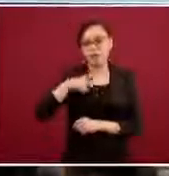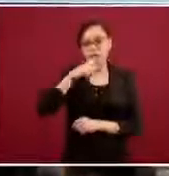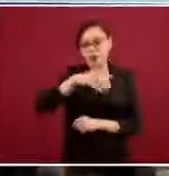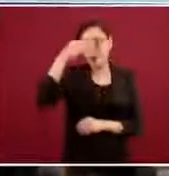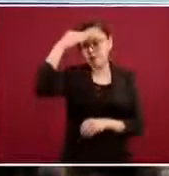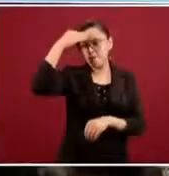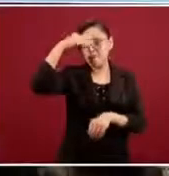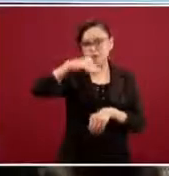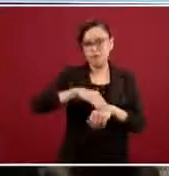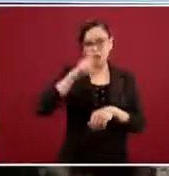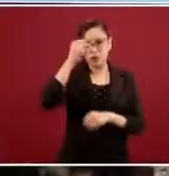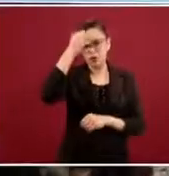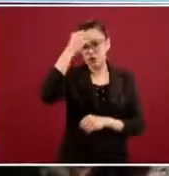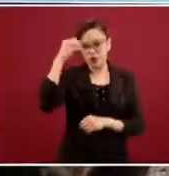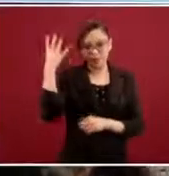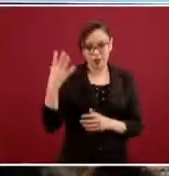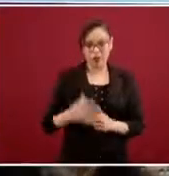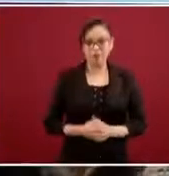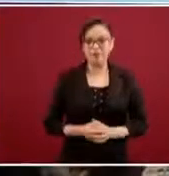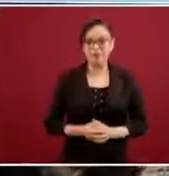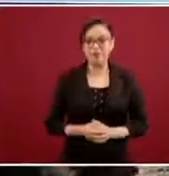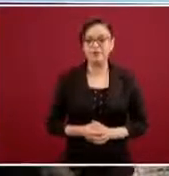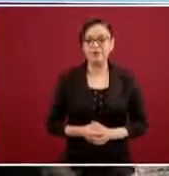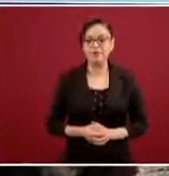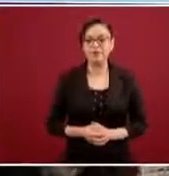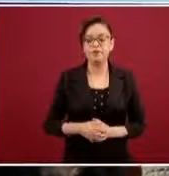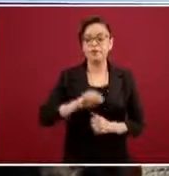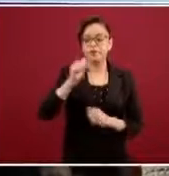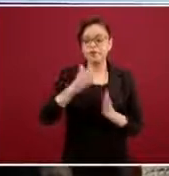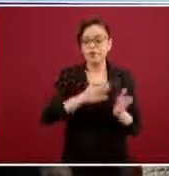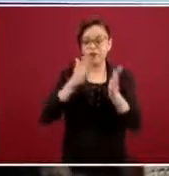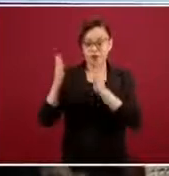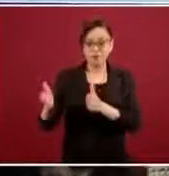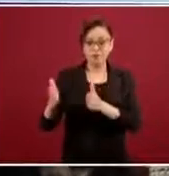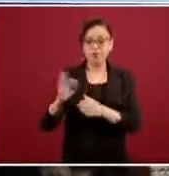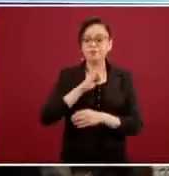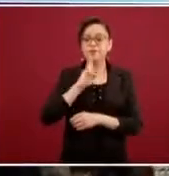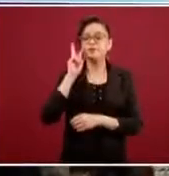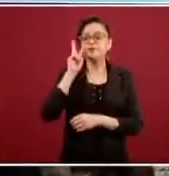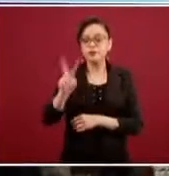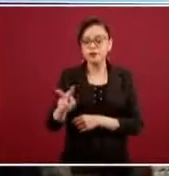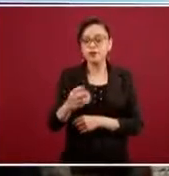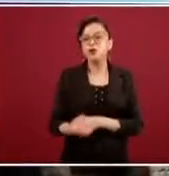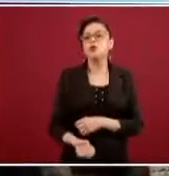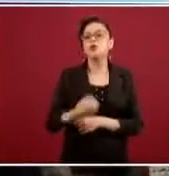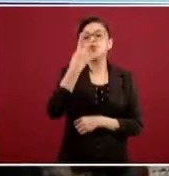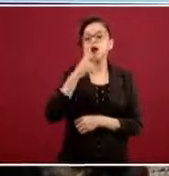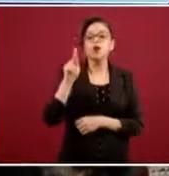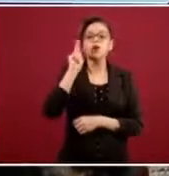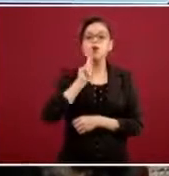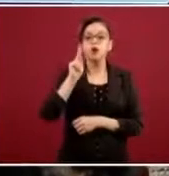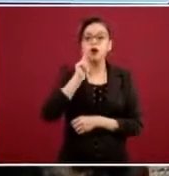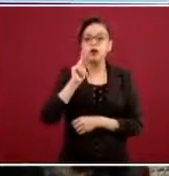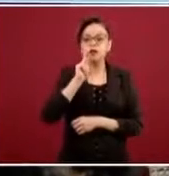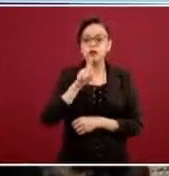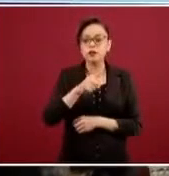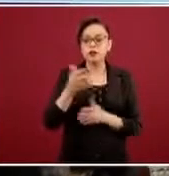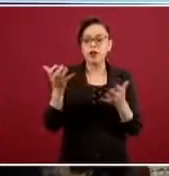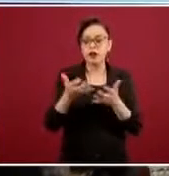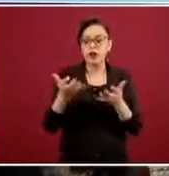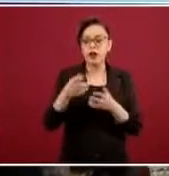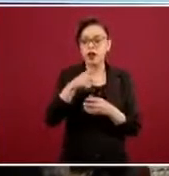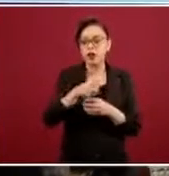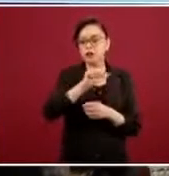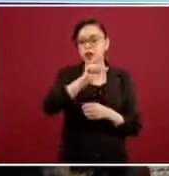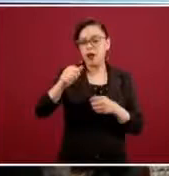acá. Tenemos las muestras que se toman en las unidades de salud monitoras de enfermedad